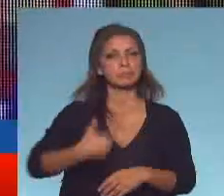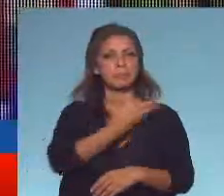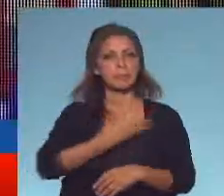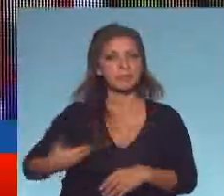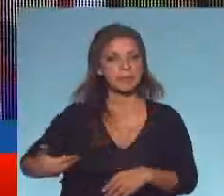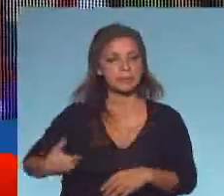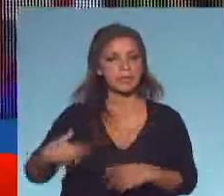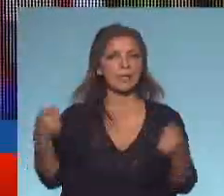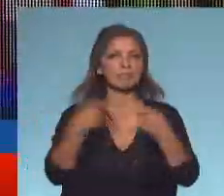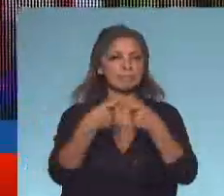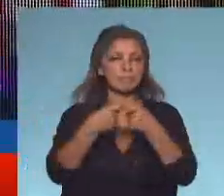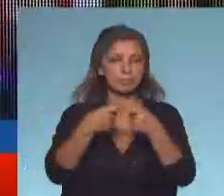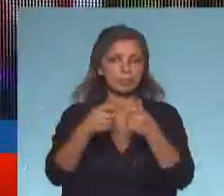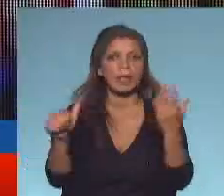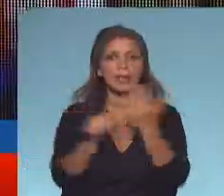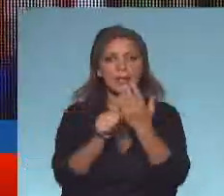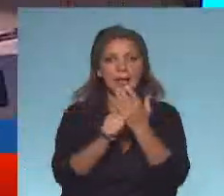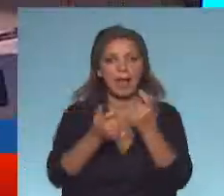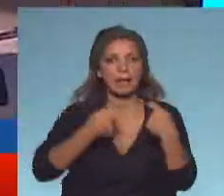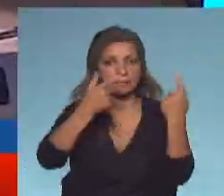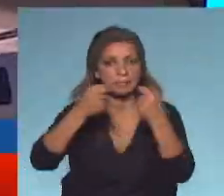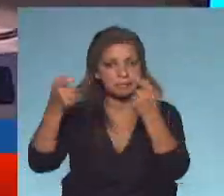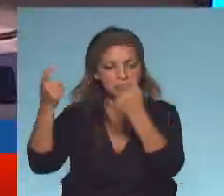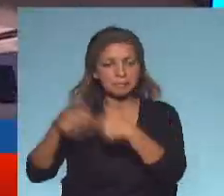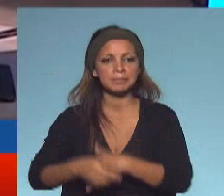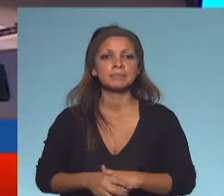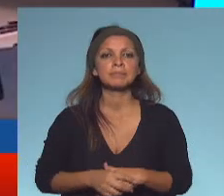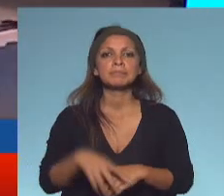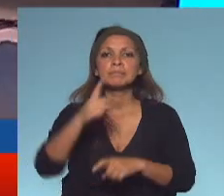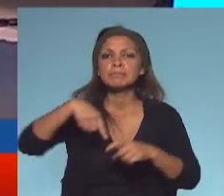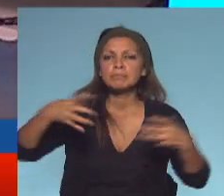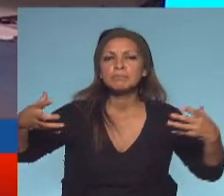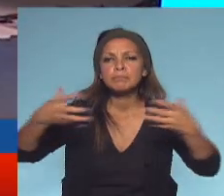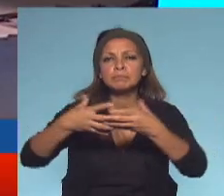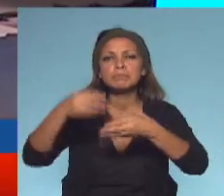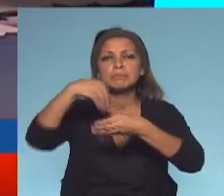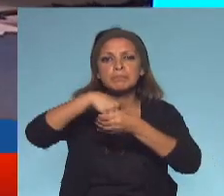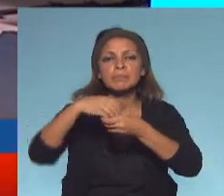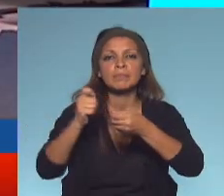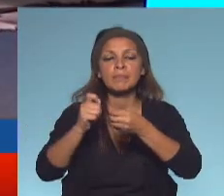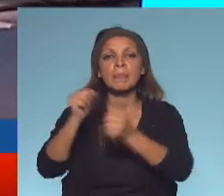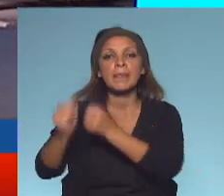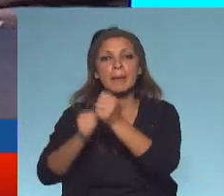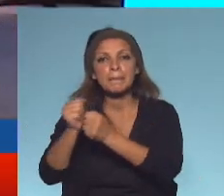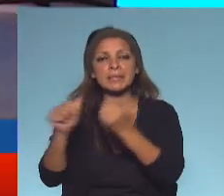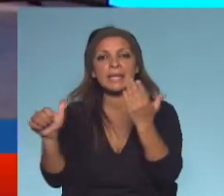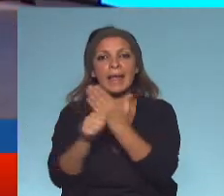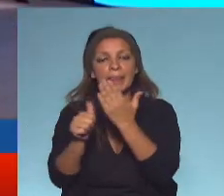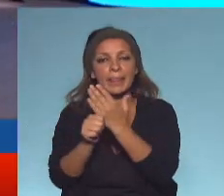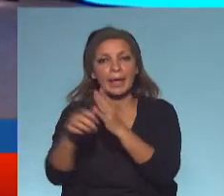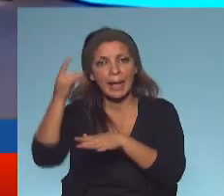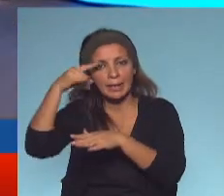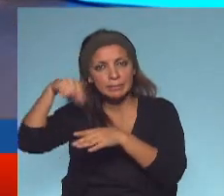Exportadores de Carnes Argentinas, que agrupa las empresas de carnes bovinas que